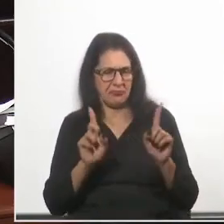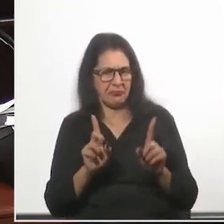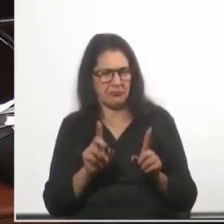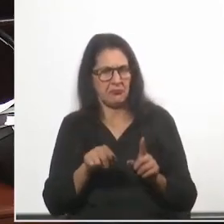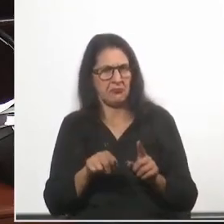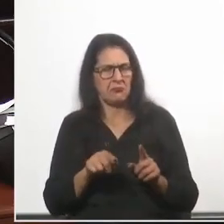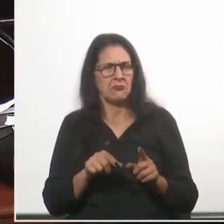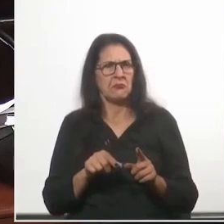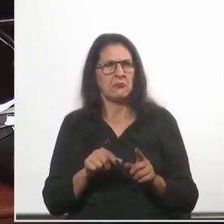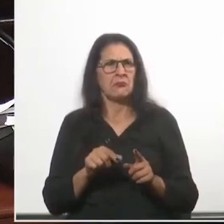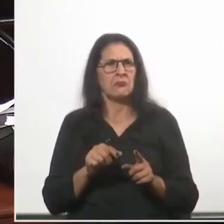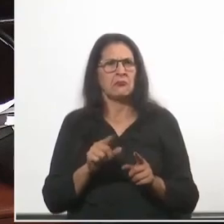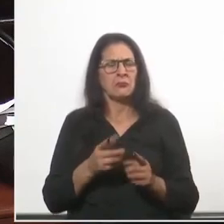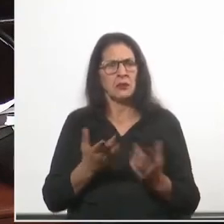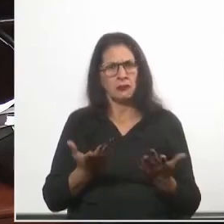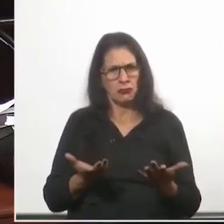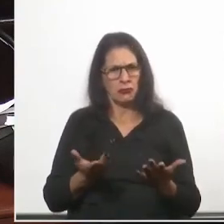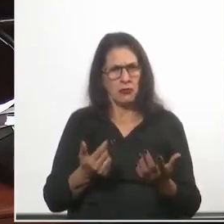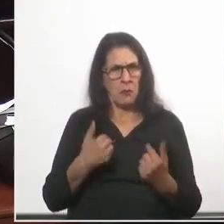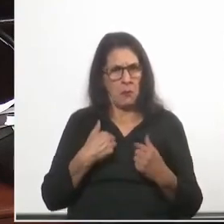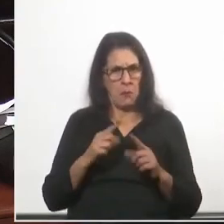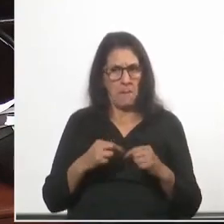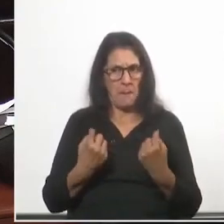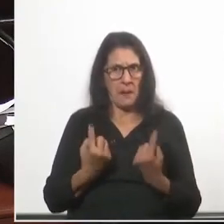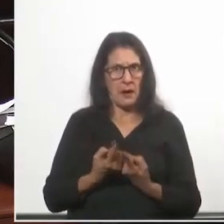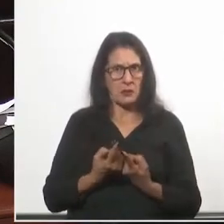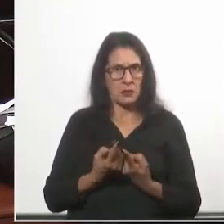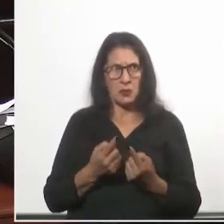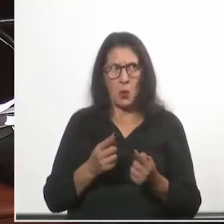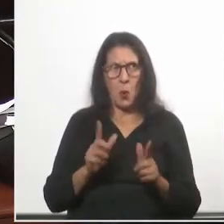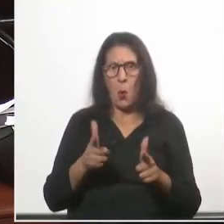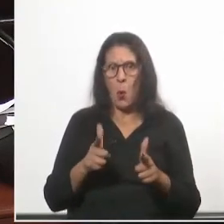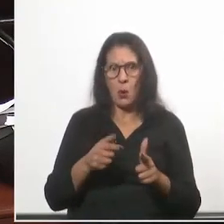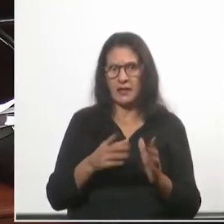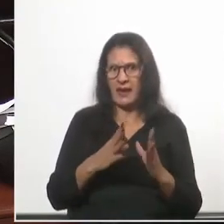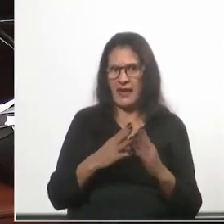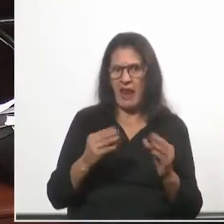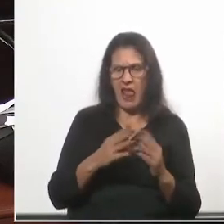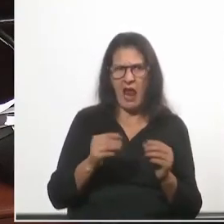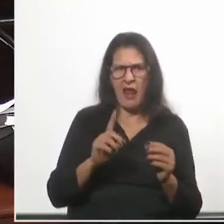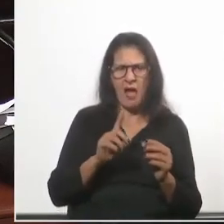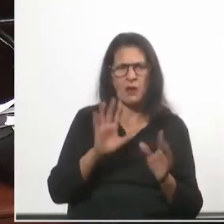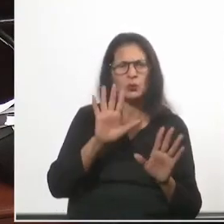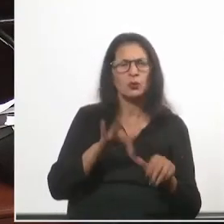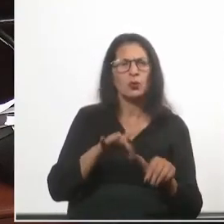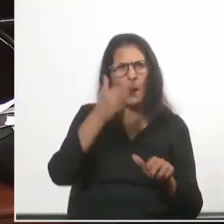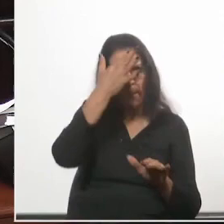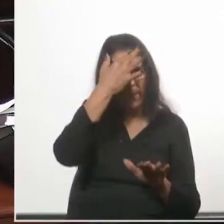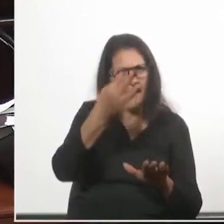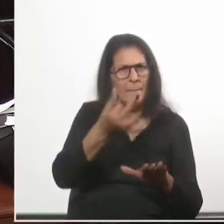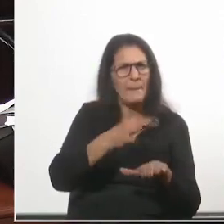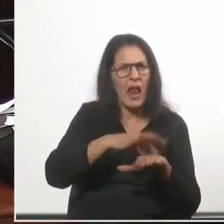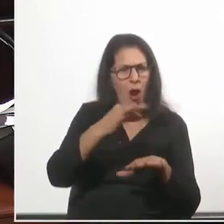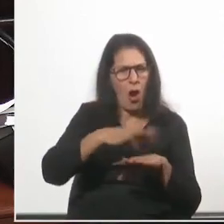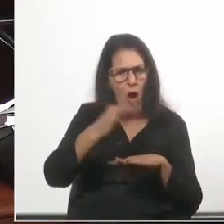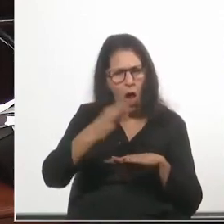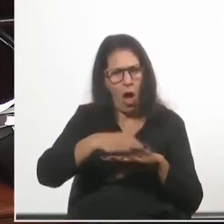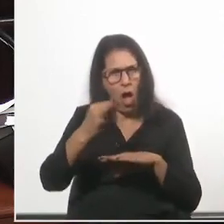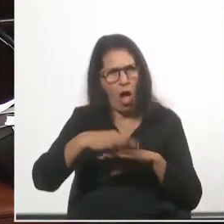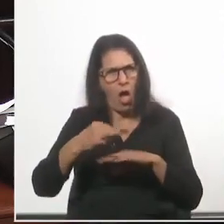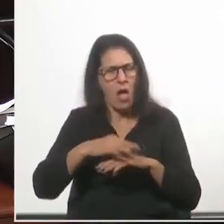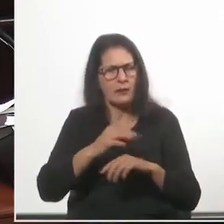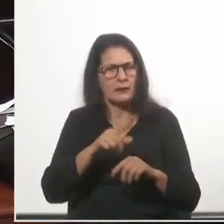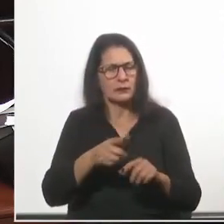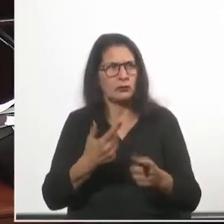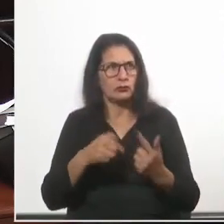que curiosamente para nosotros no tiene lana sino pelo, y por tanto le evita al productor